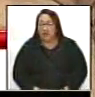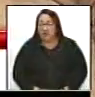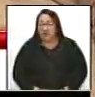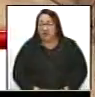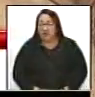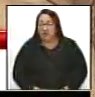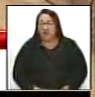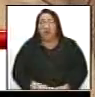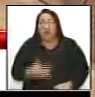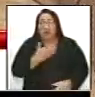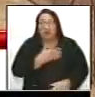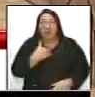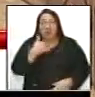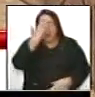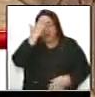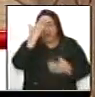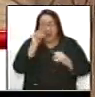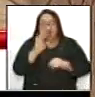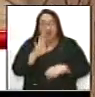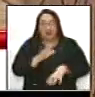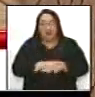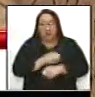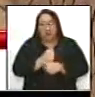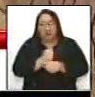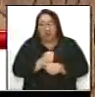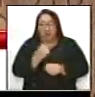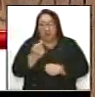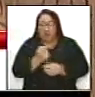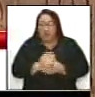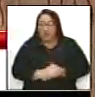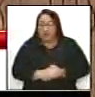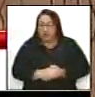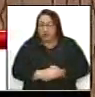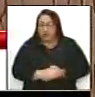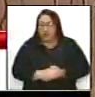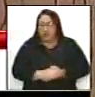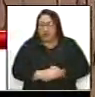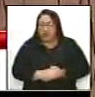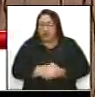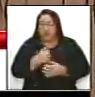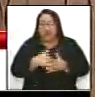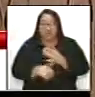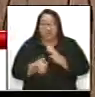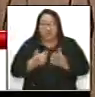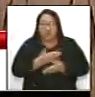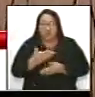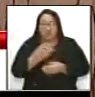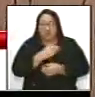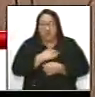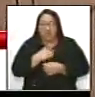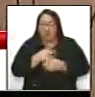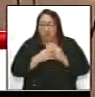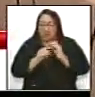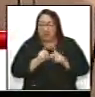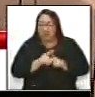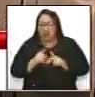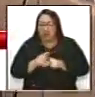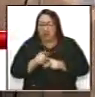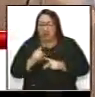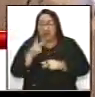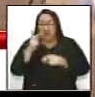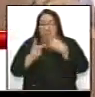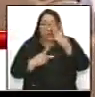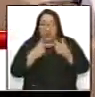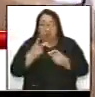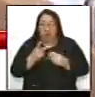sé que usted va a dar informes de su gestión, no solamente del oficio que ha cursado al ministro del Interior, sino también de una